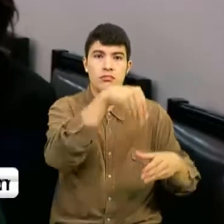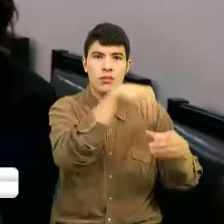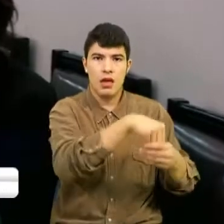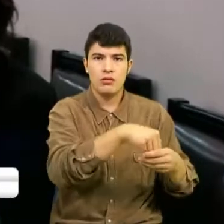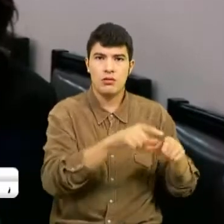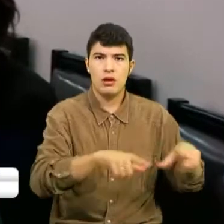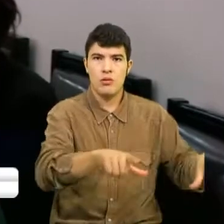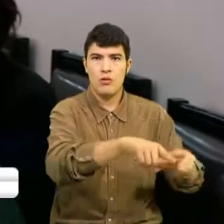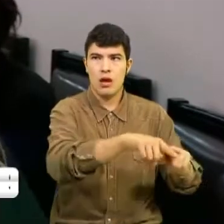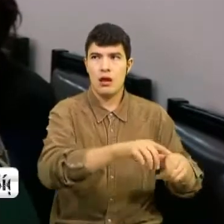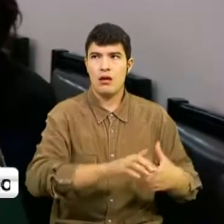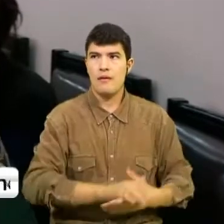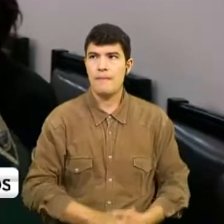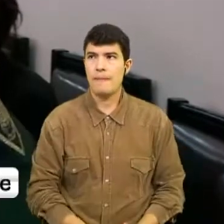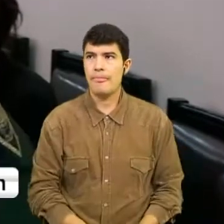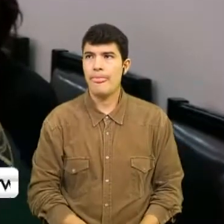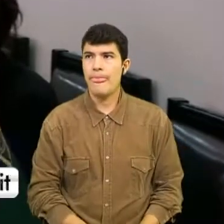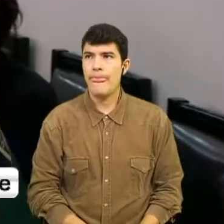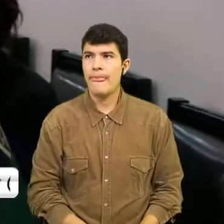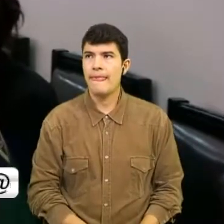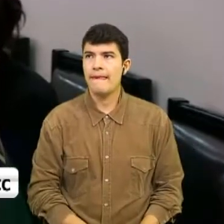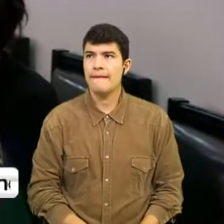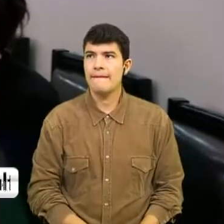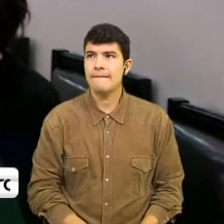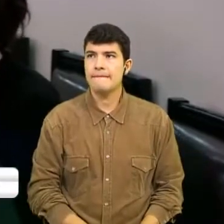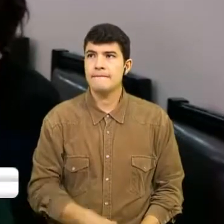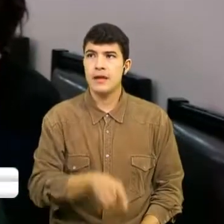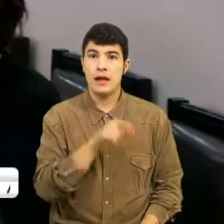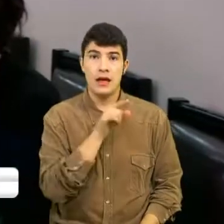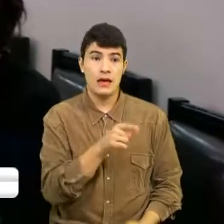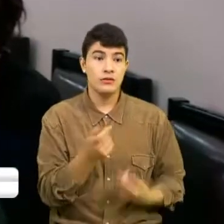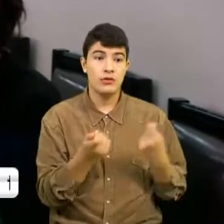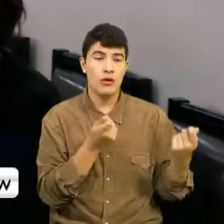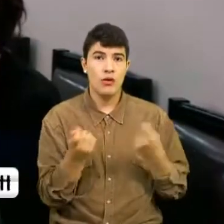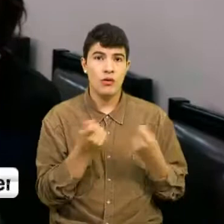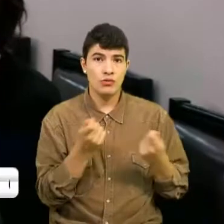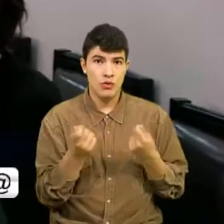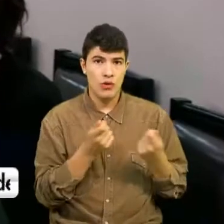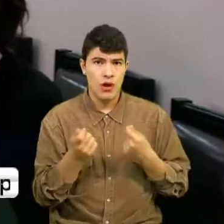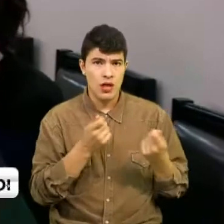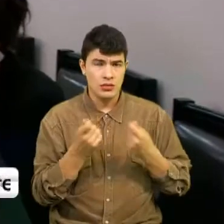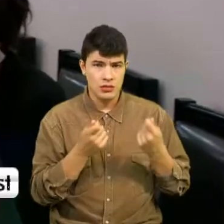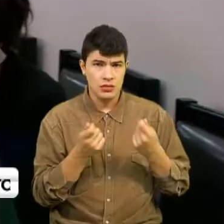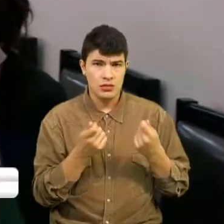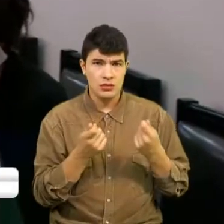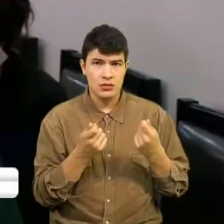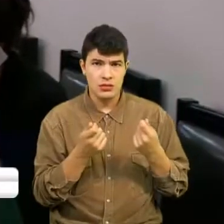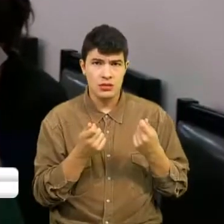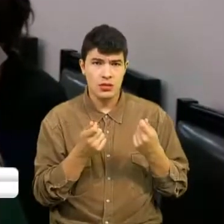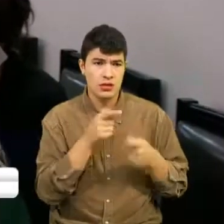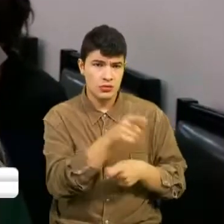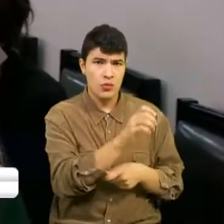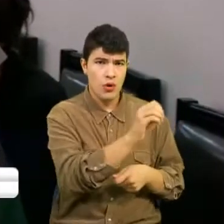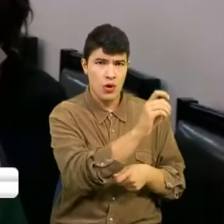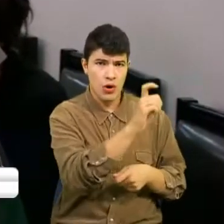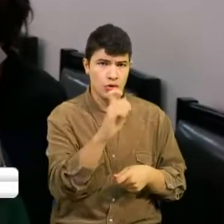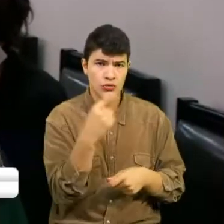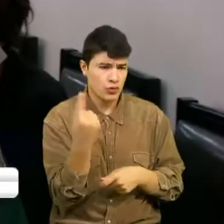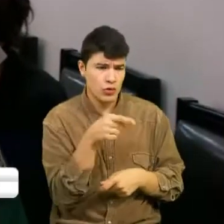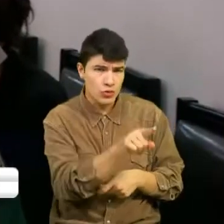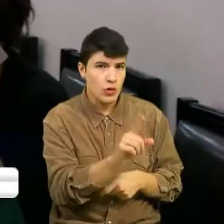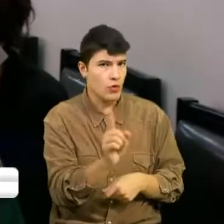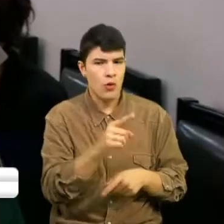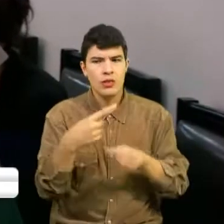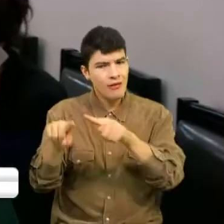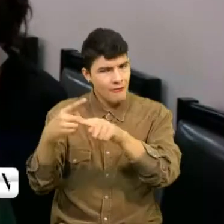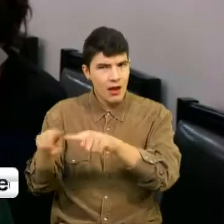dentro del establecimiento estos controles se vienen realizando no sólo con esto sino con todos los establecimientos llevamos